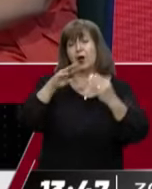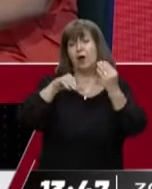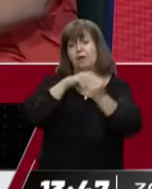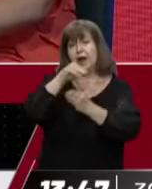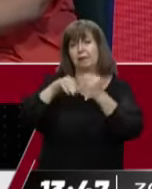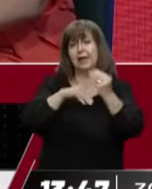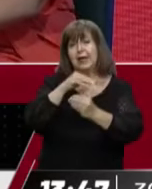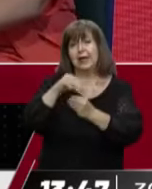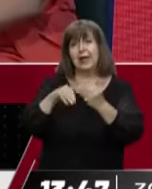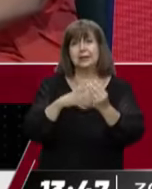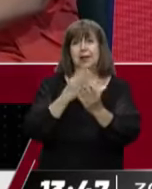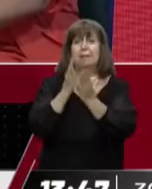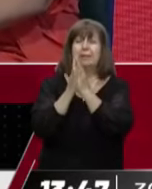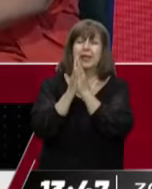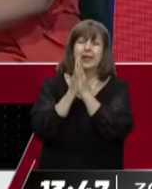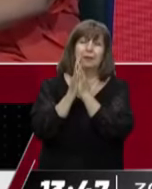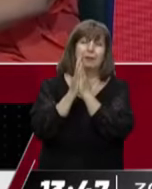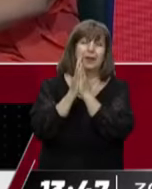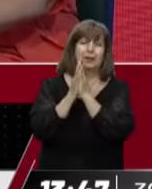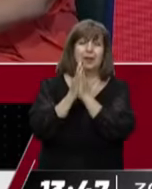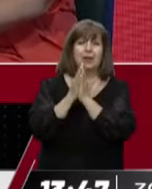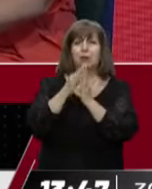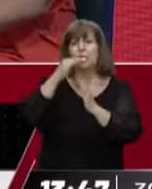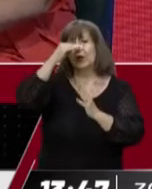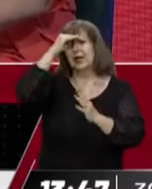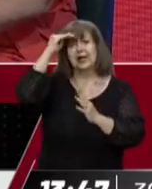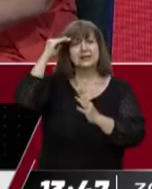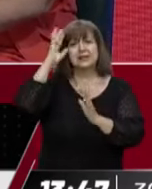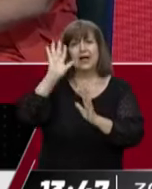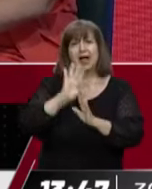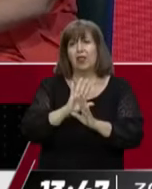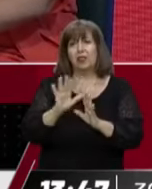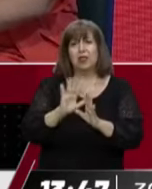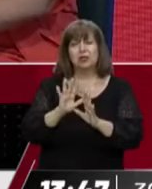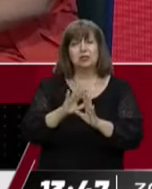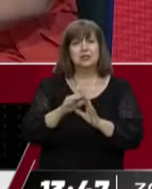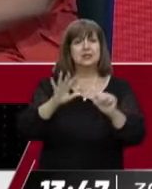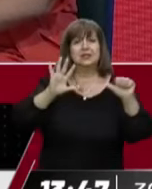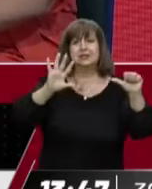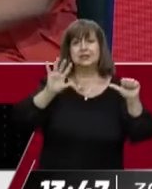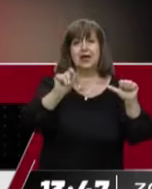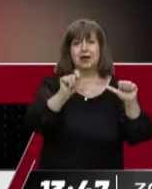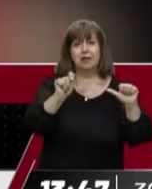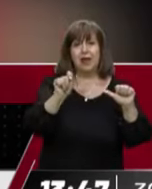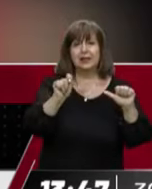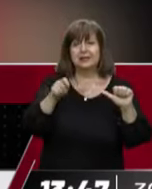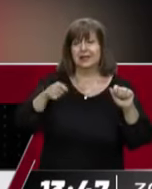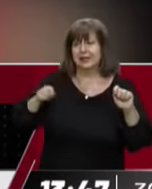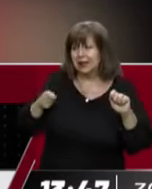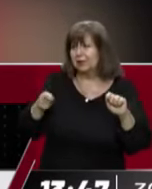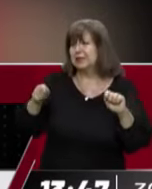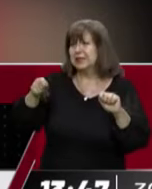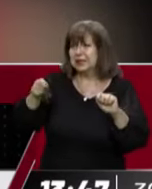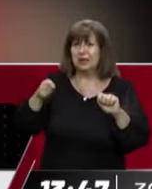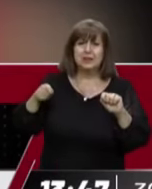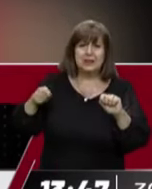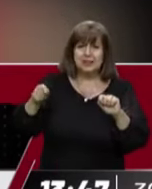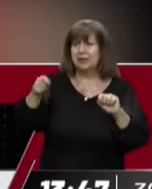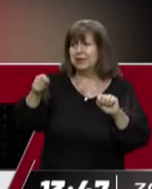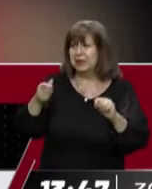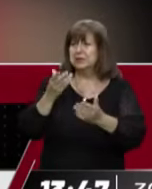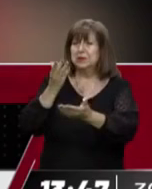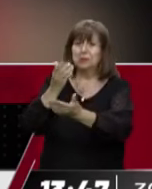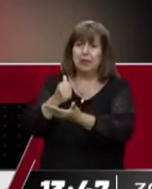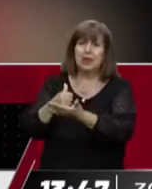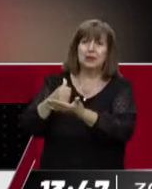desesperados, claro. Marcaba Mauricio Arias, y no es para menos. 6 meses que para cualquier persona en una vida normal